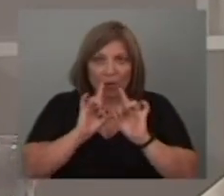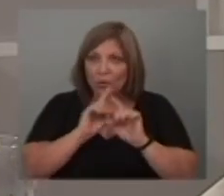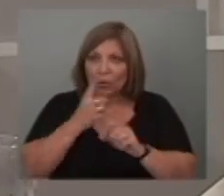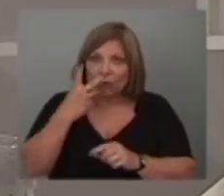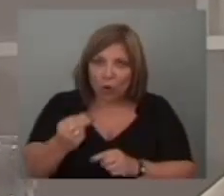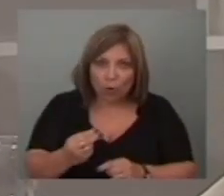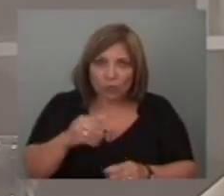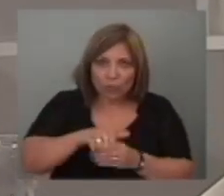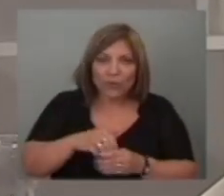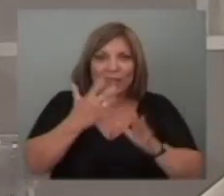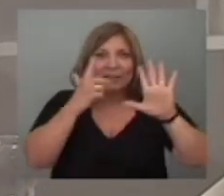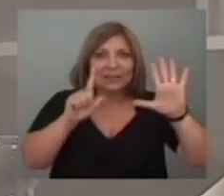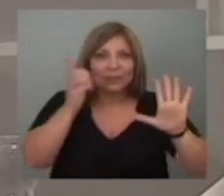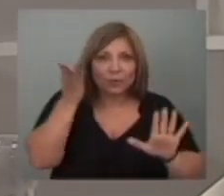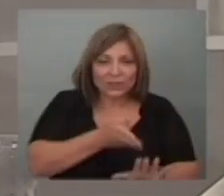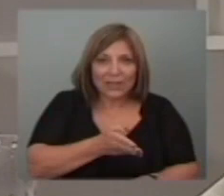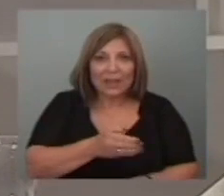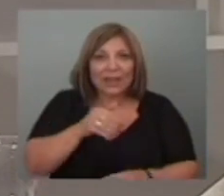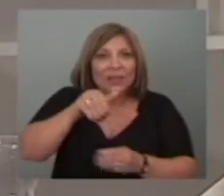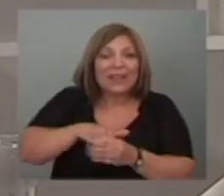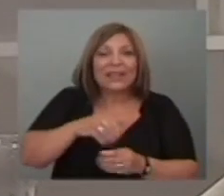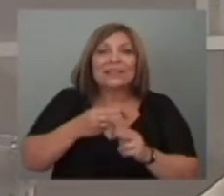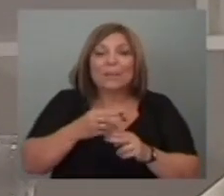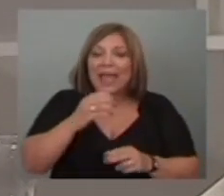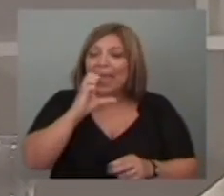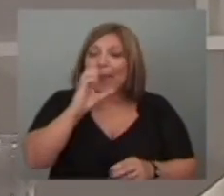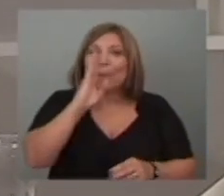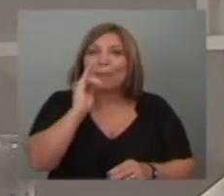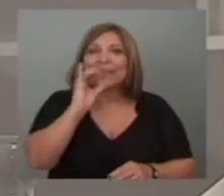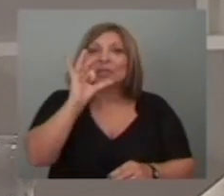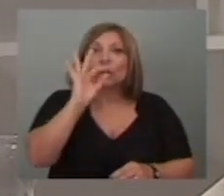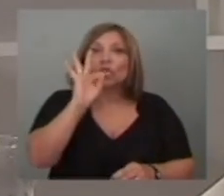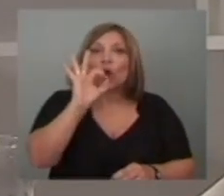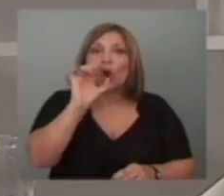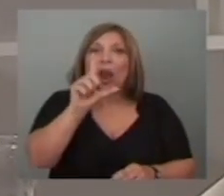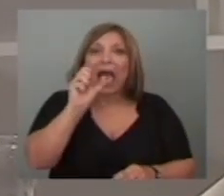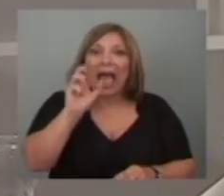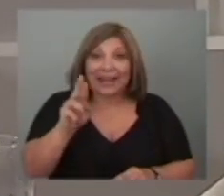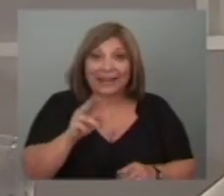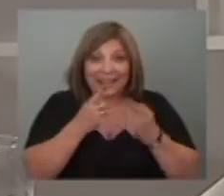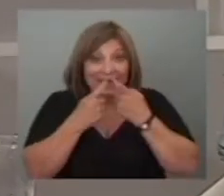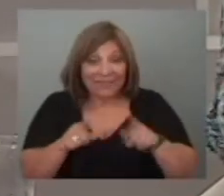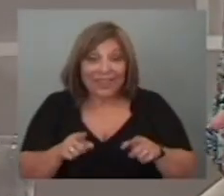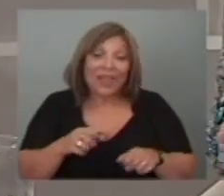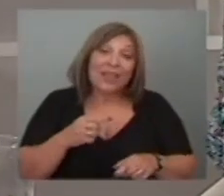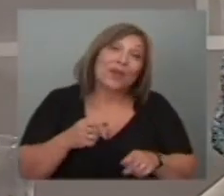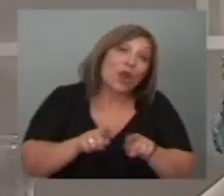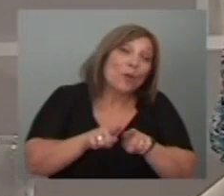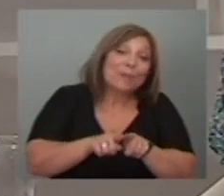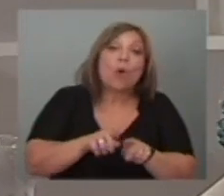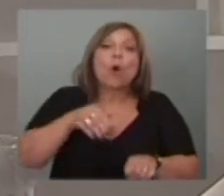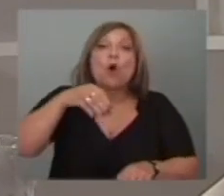obtuvo el 37% de los votos, el voto epistolar, pero bueno, esto es algo diferente, es lo que se llama un voto consular, que es que la gente